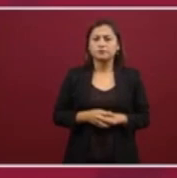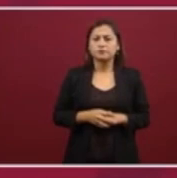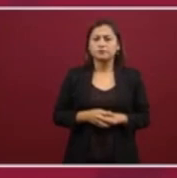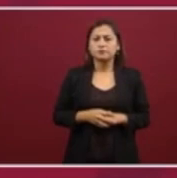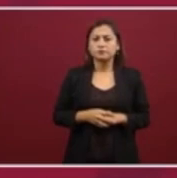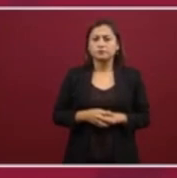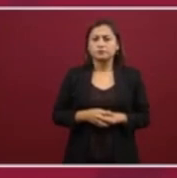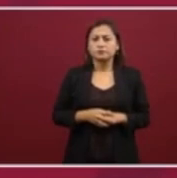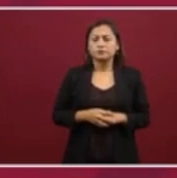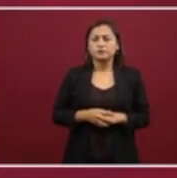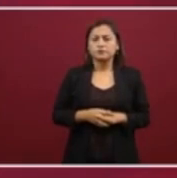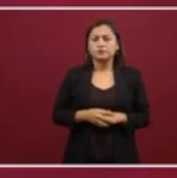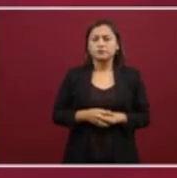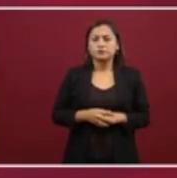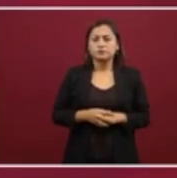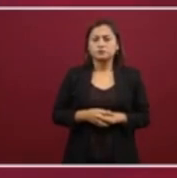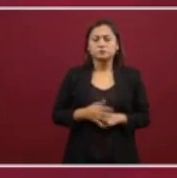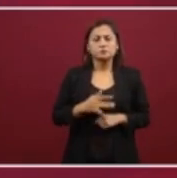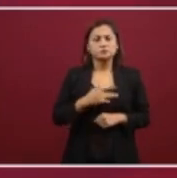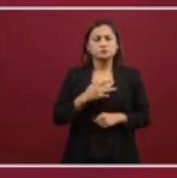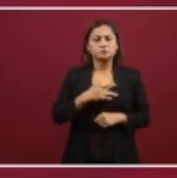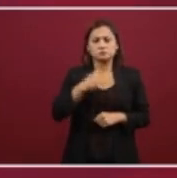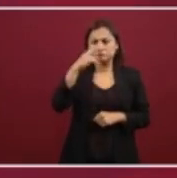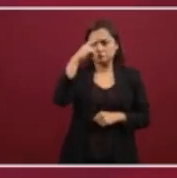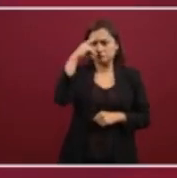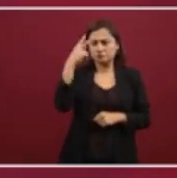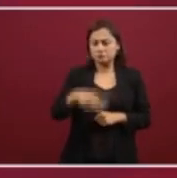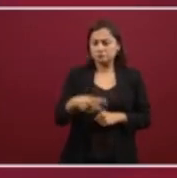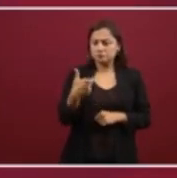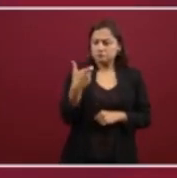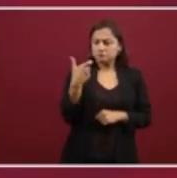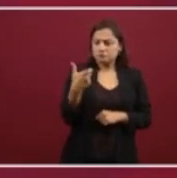peso fuerte,